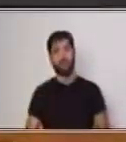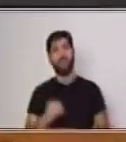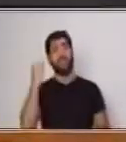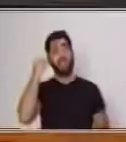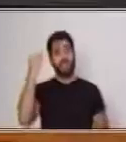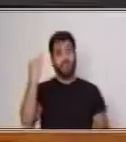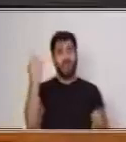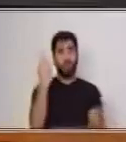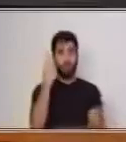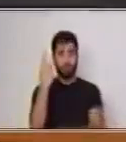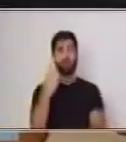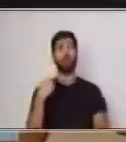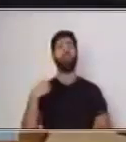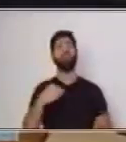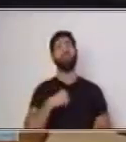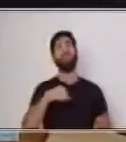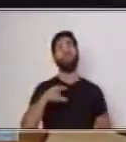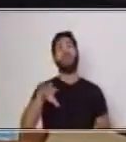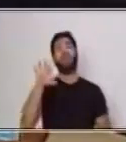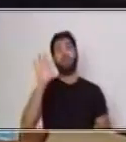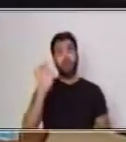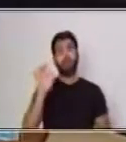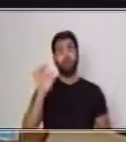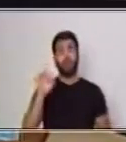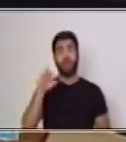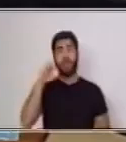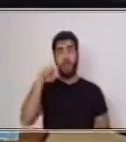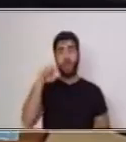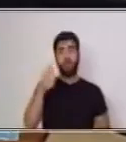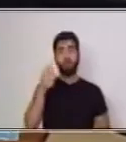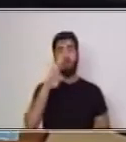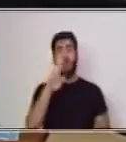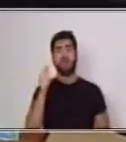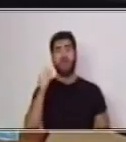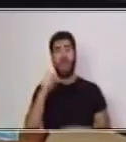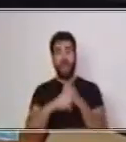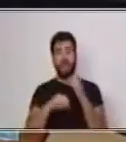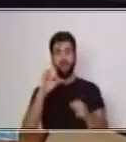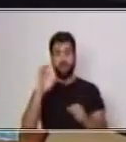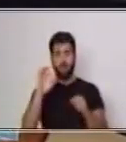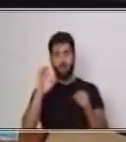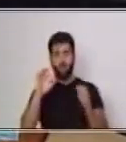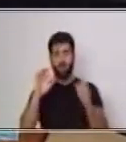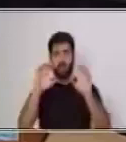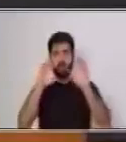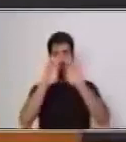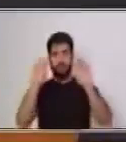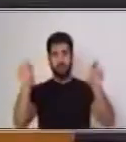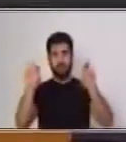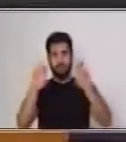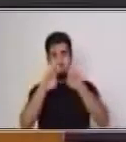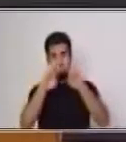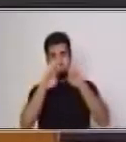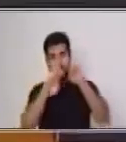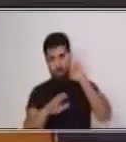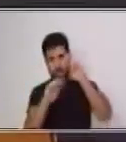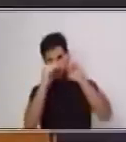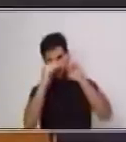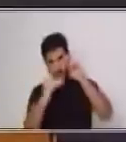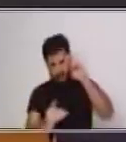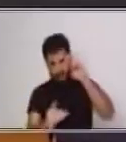idea principal, vamos a encontrar que los párrafos pueden ser analizantes. Los